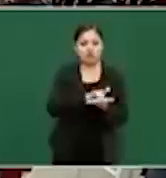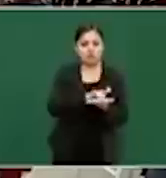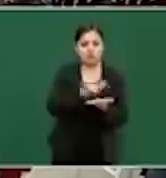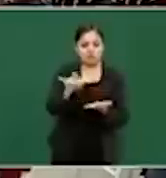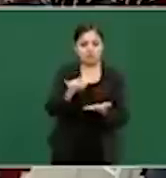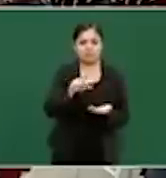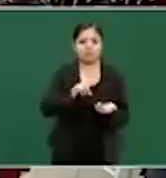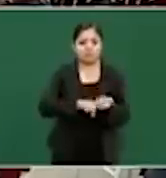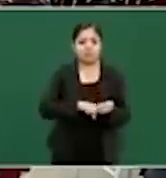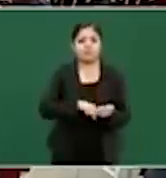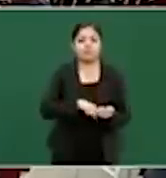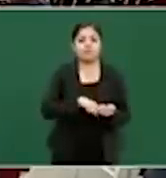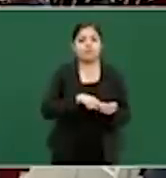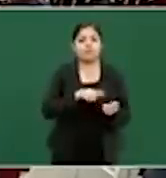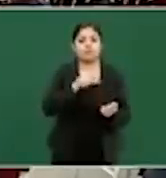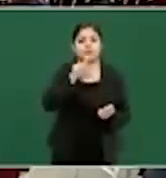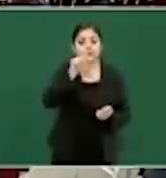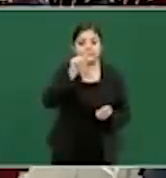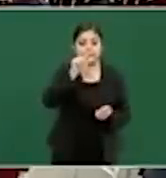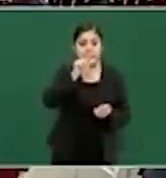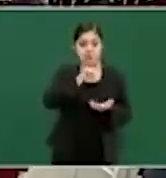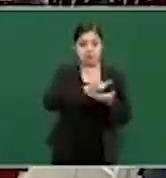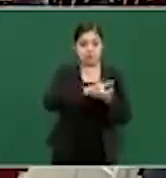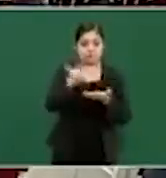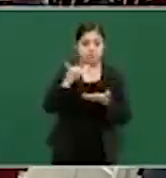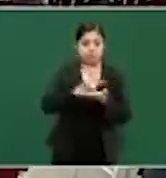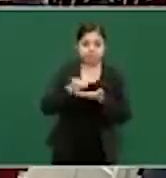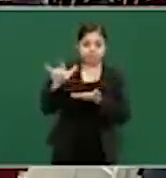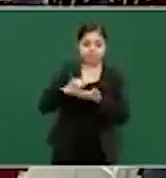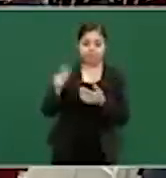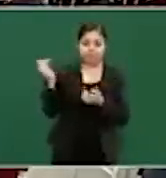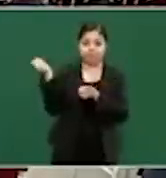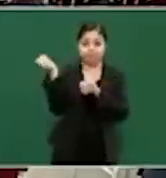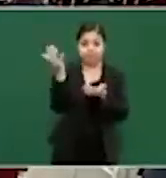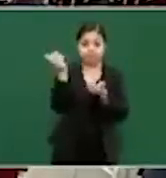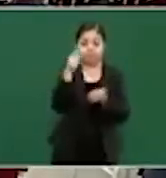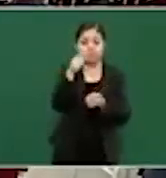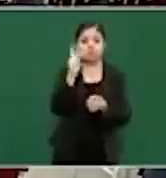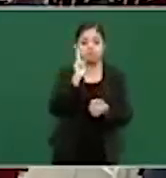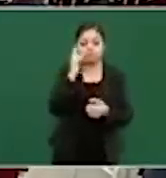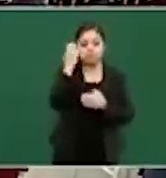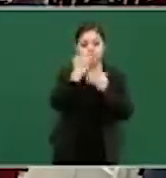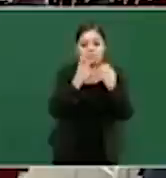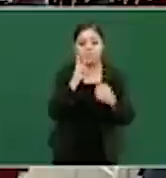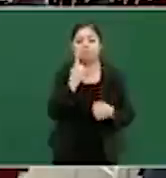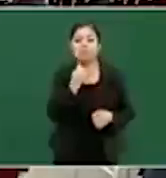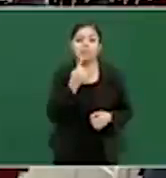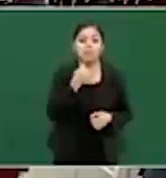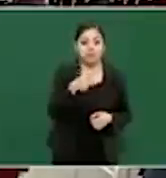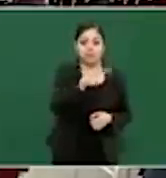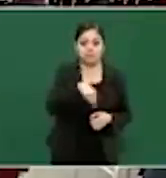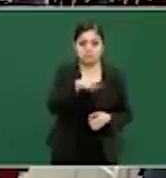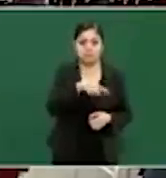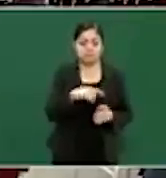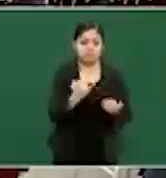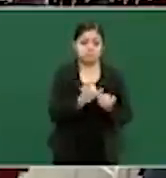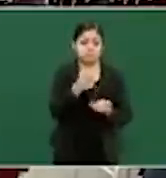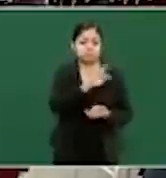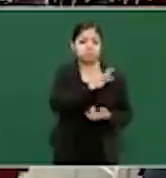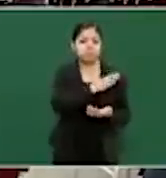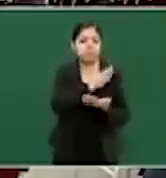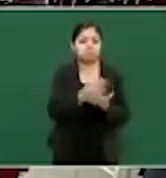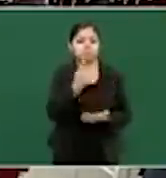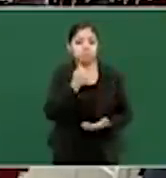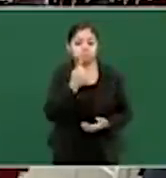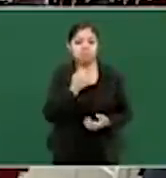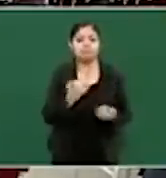que viene a exhibición. Son 70 aeronaves que vienen a exhibición, pero adicional ahí estará